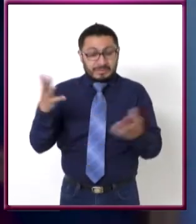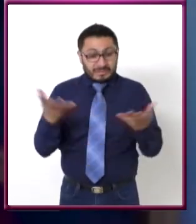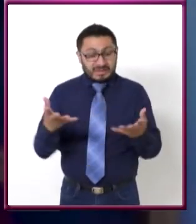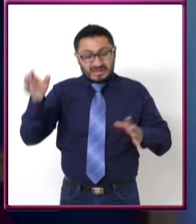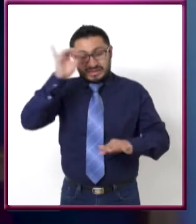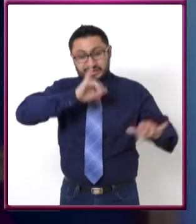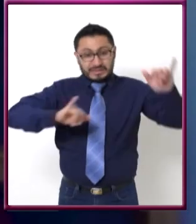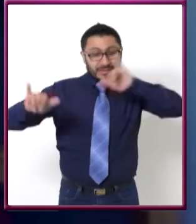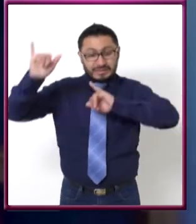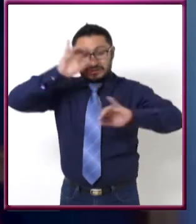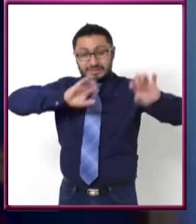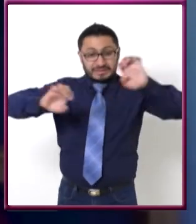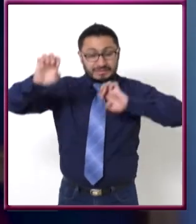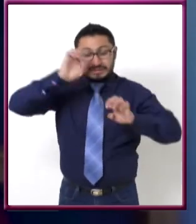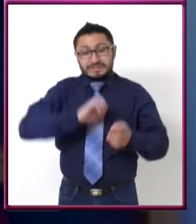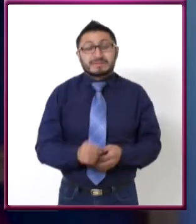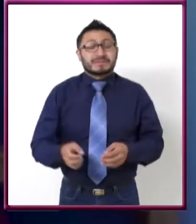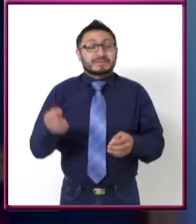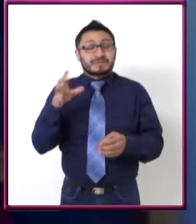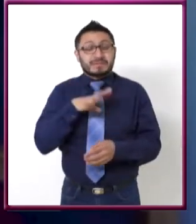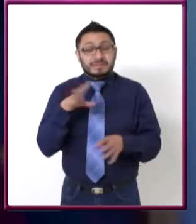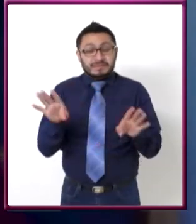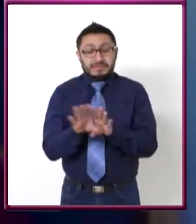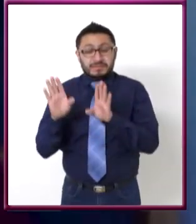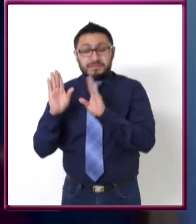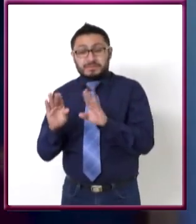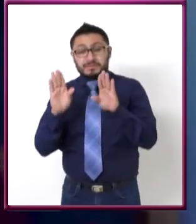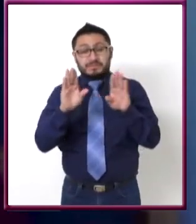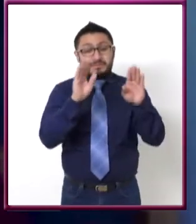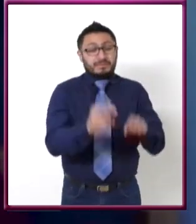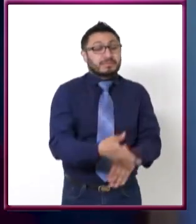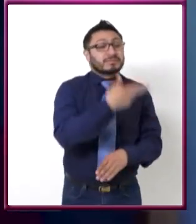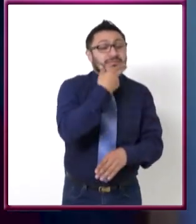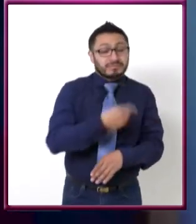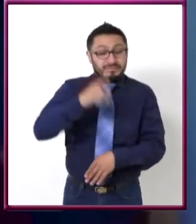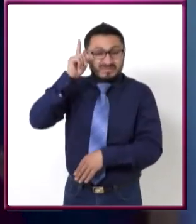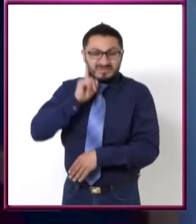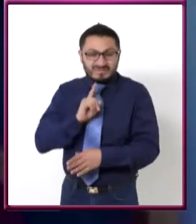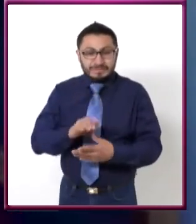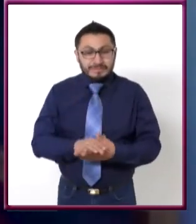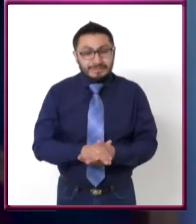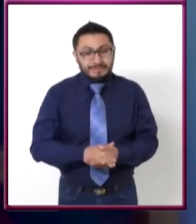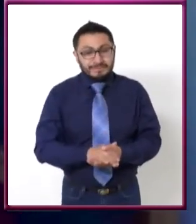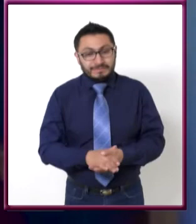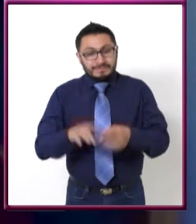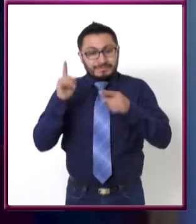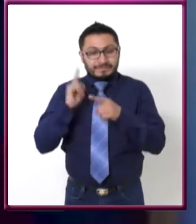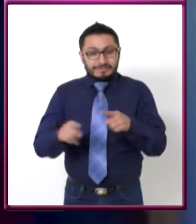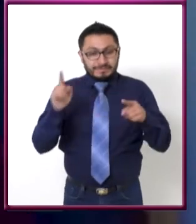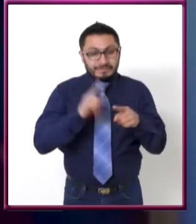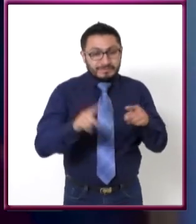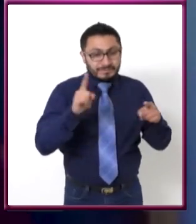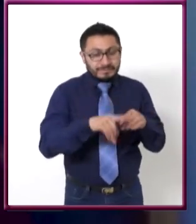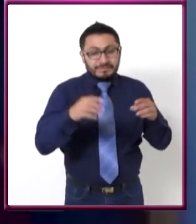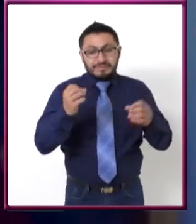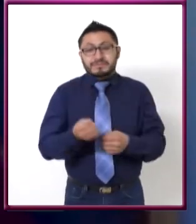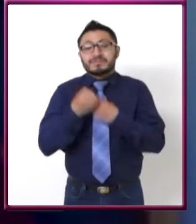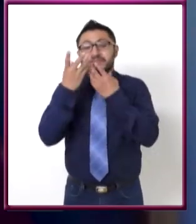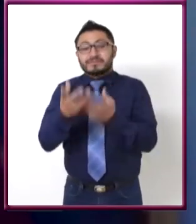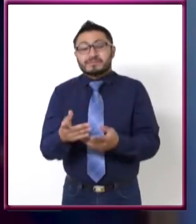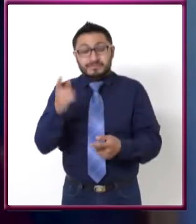un experimento en donde se les enseñaron a hombres y a mujeres